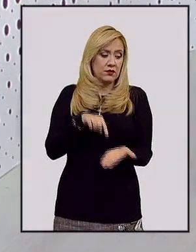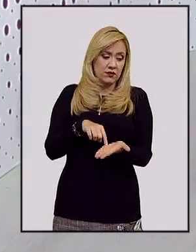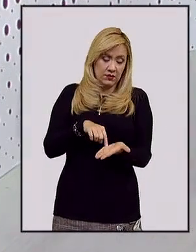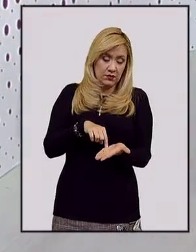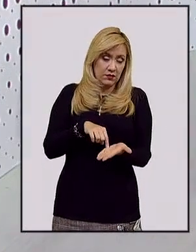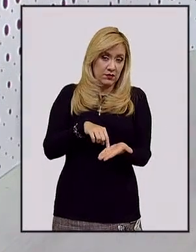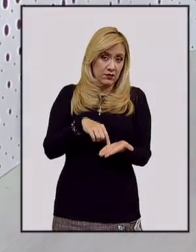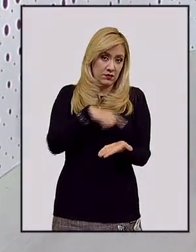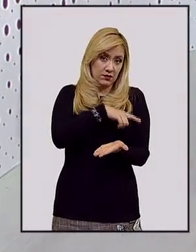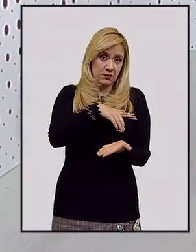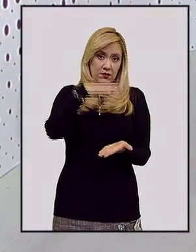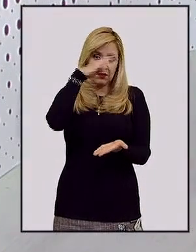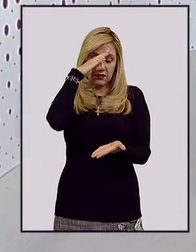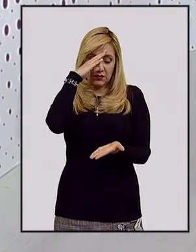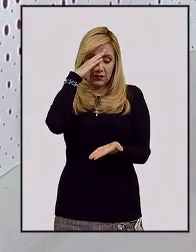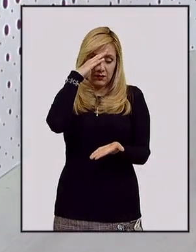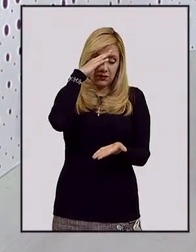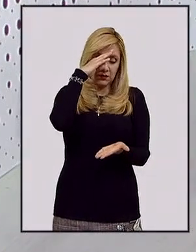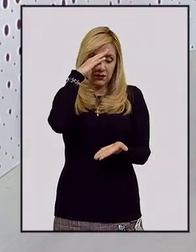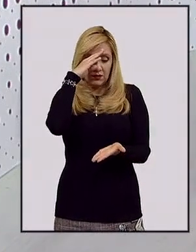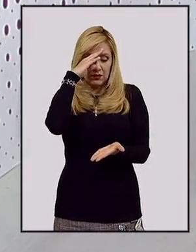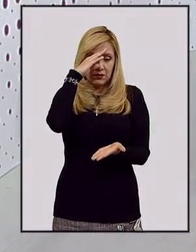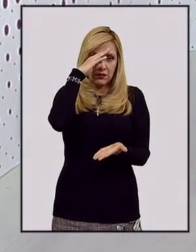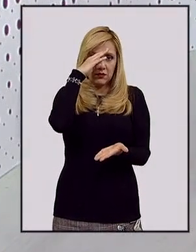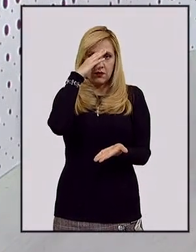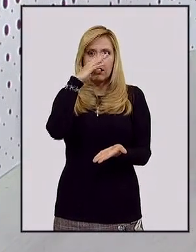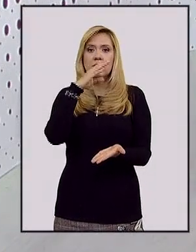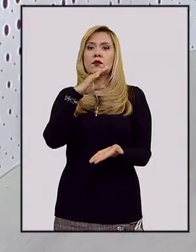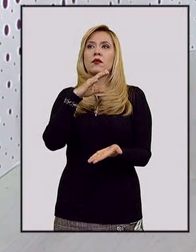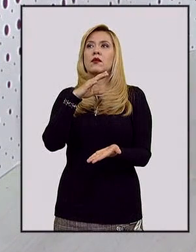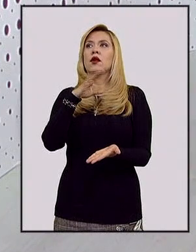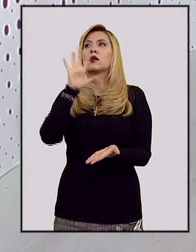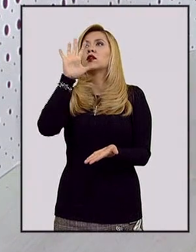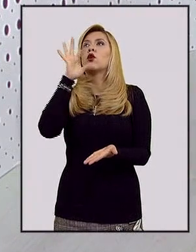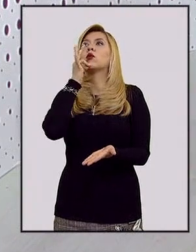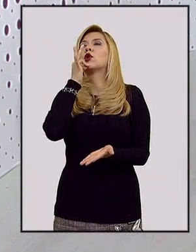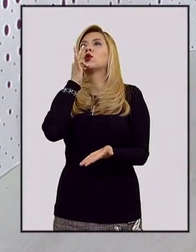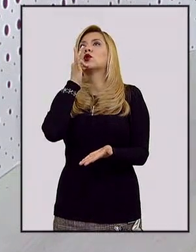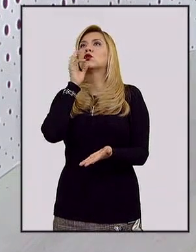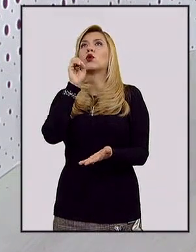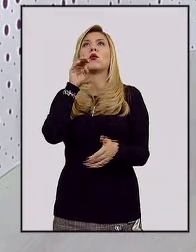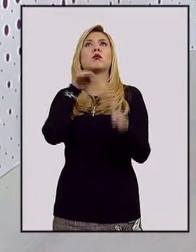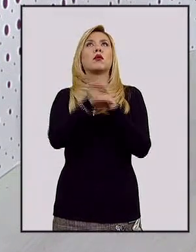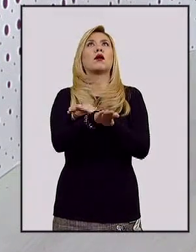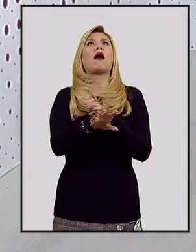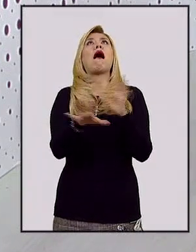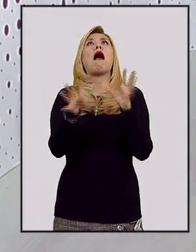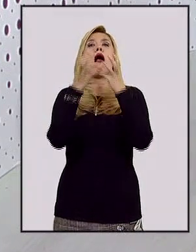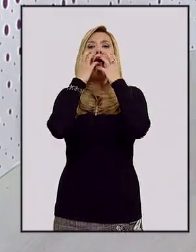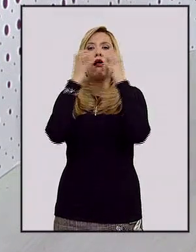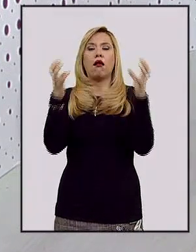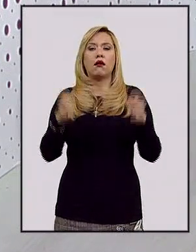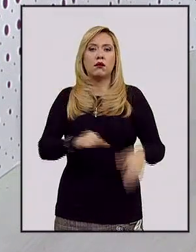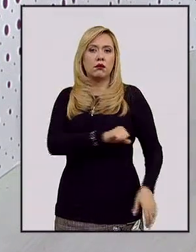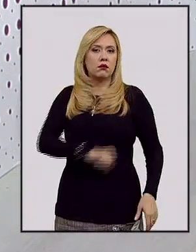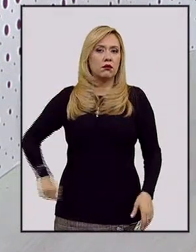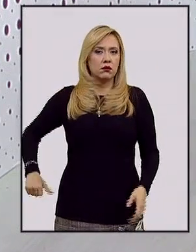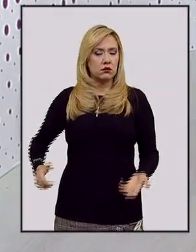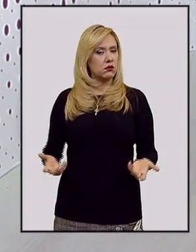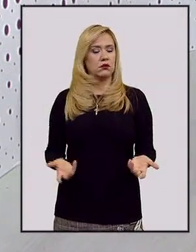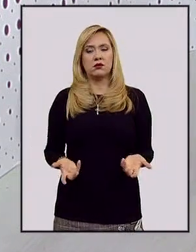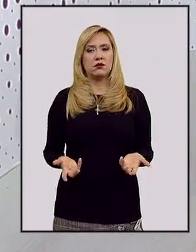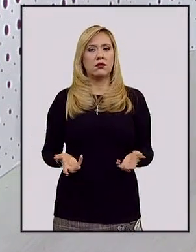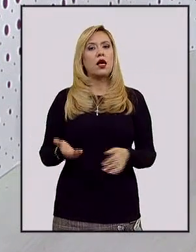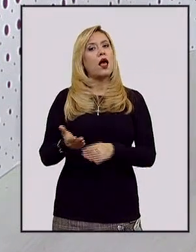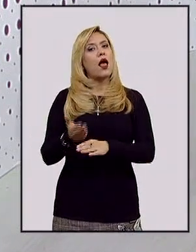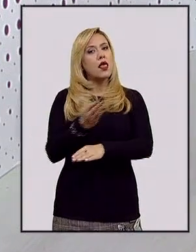ser pensada, reflexionada y que no sea 5 minutos o en el quirófano. Claro. Para eso hay todo el tema de consultas